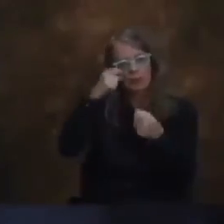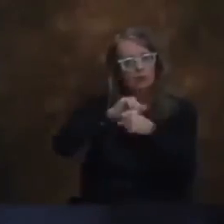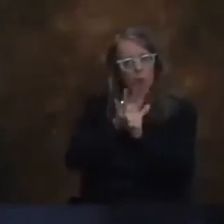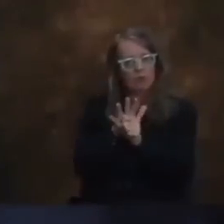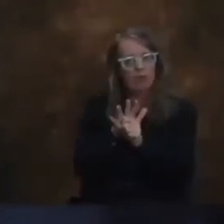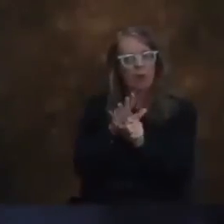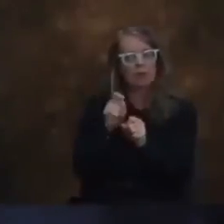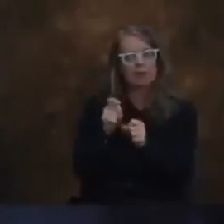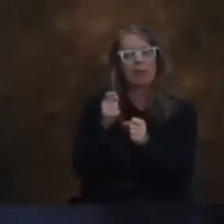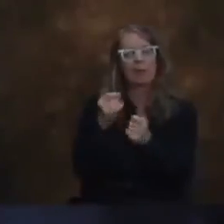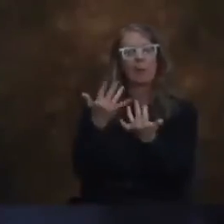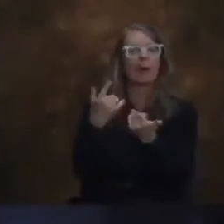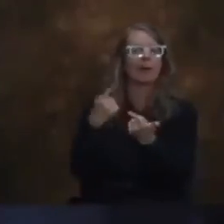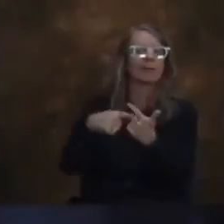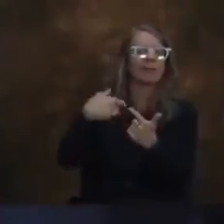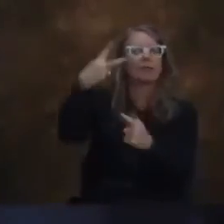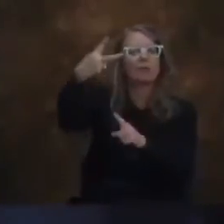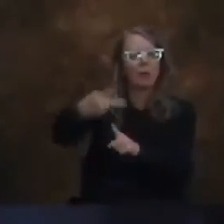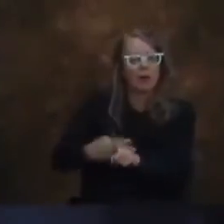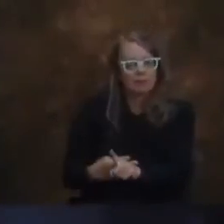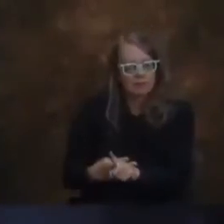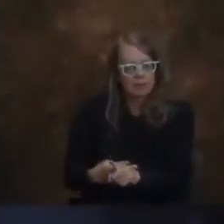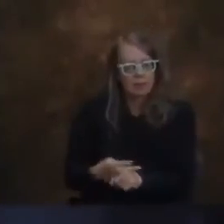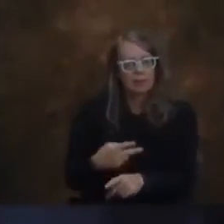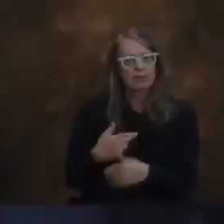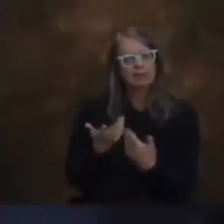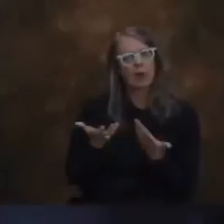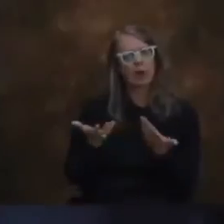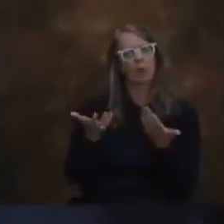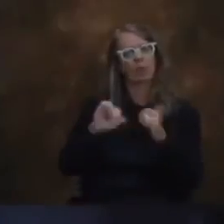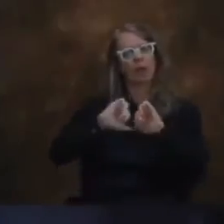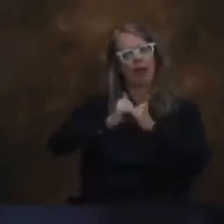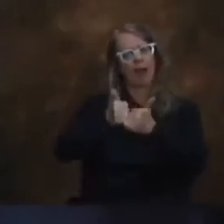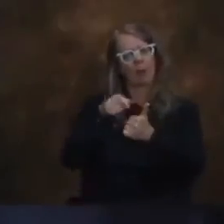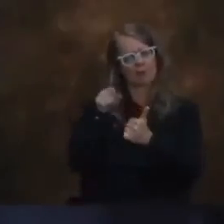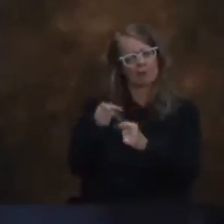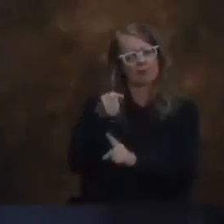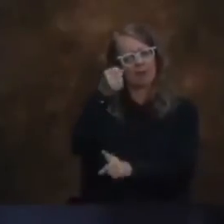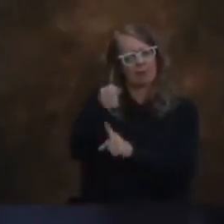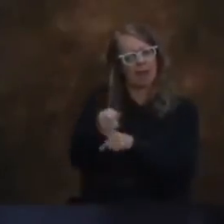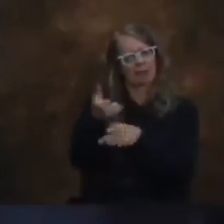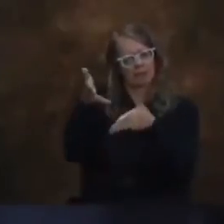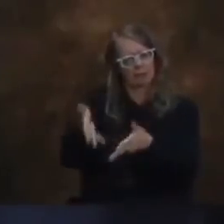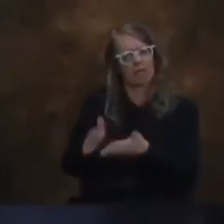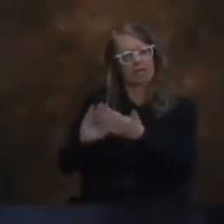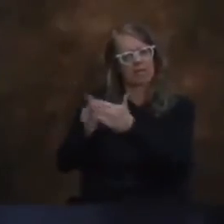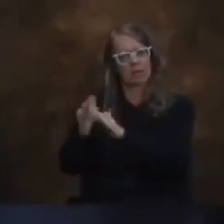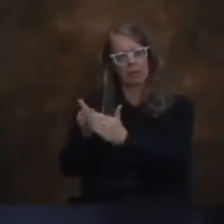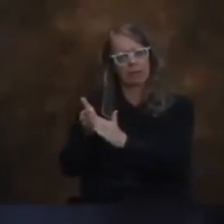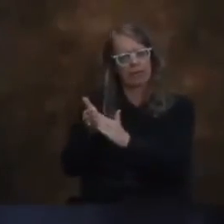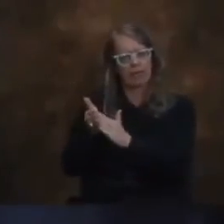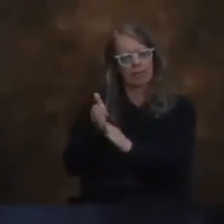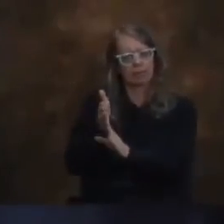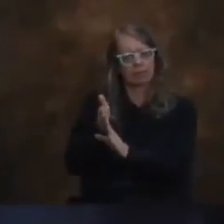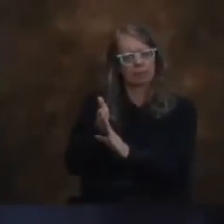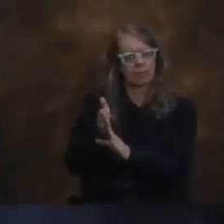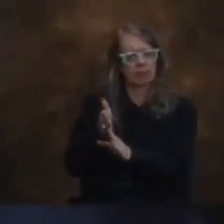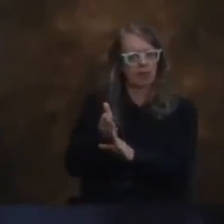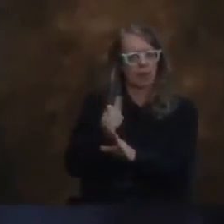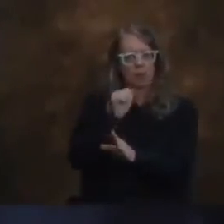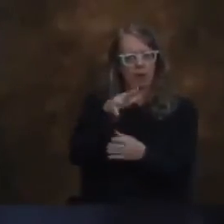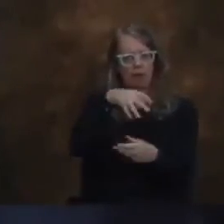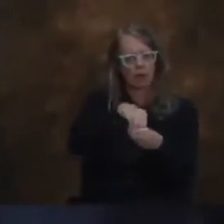así que qué efectos ha tenido las hospitalizaciones de kobe en los demás pacientes que no tienen kobe que tienen otros problemas